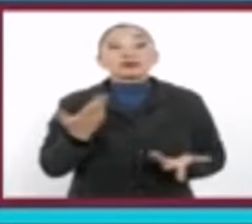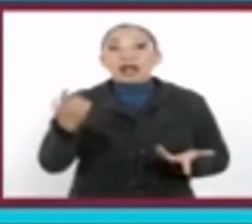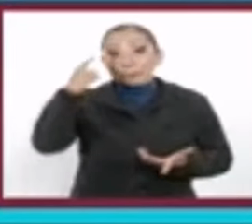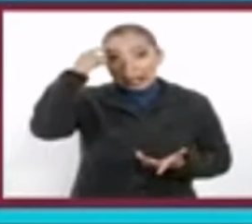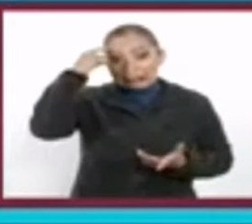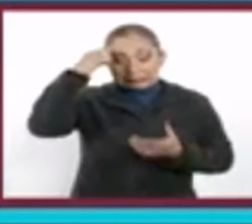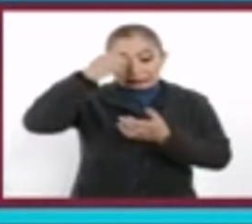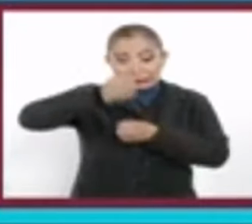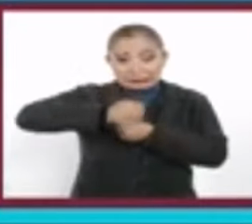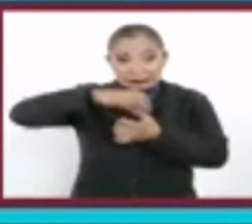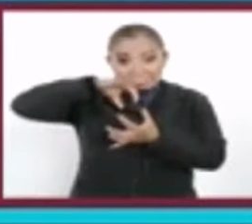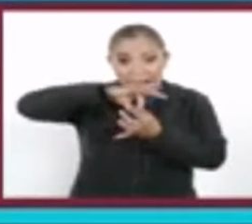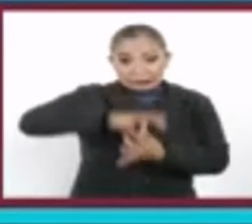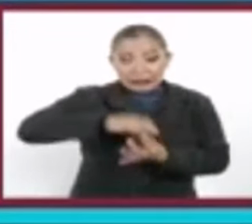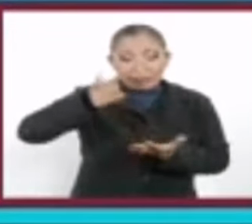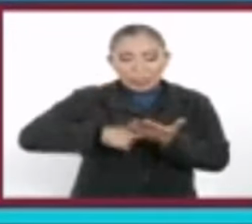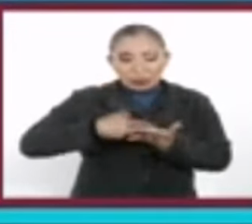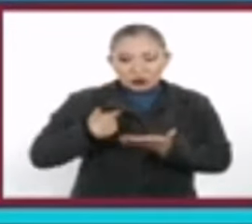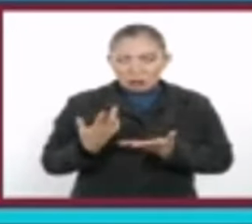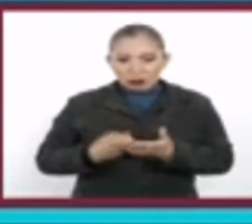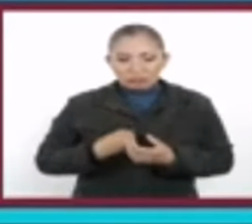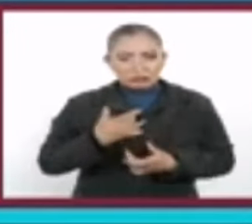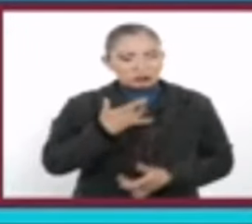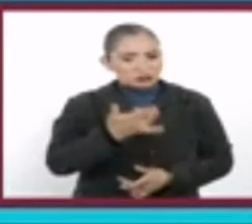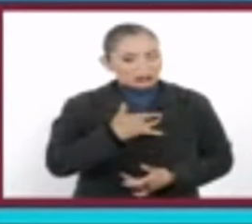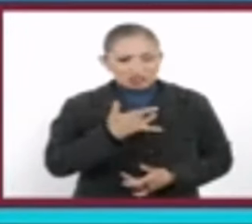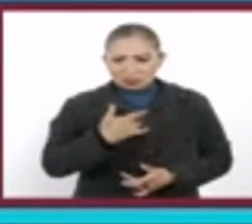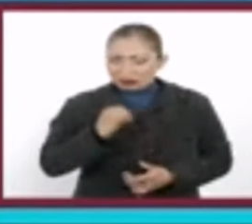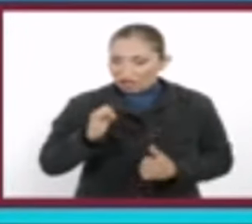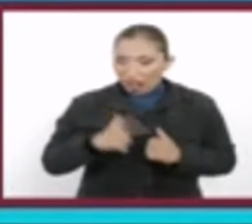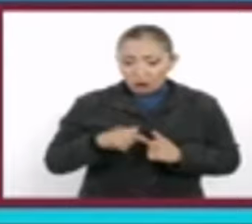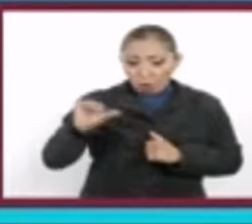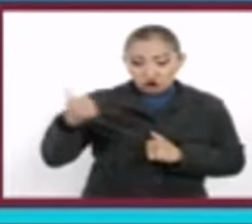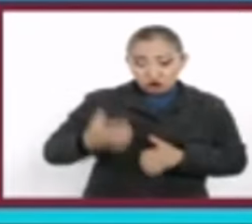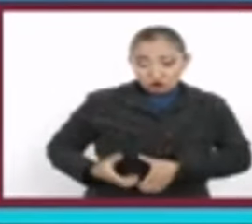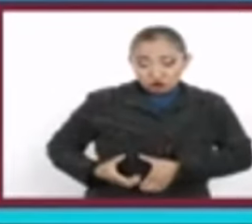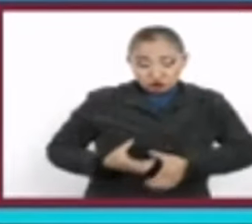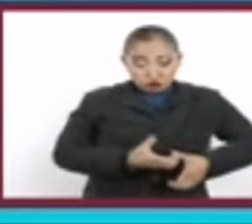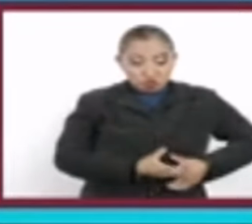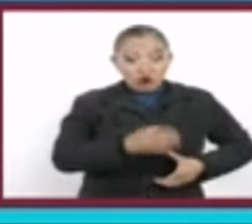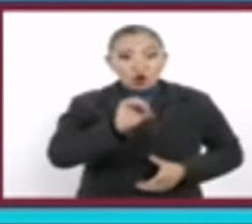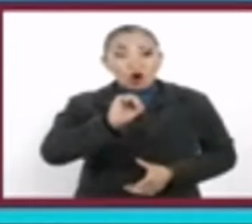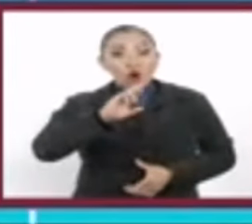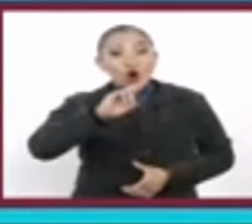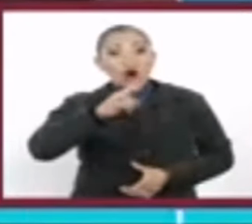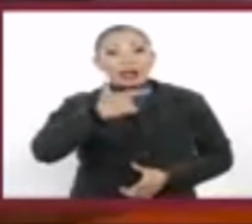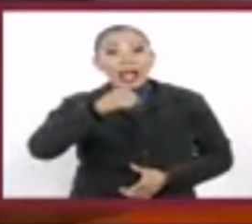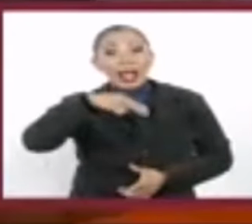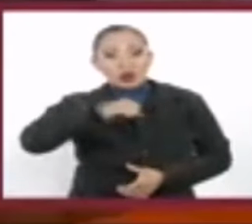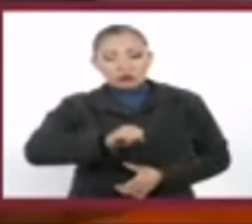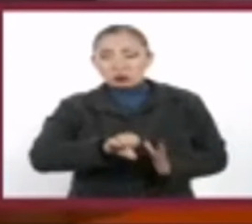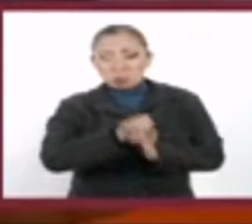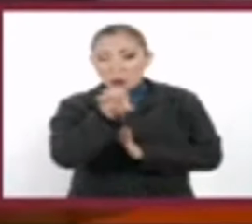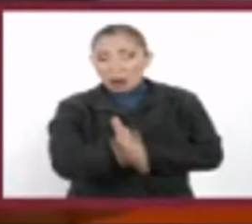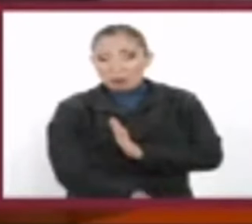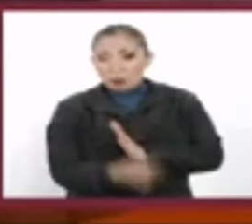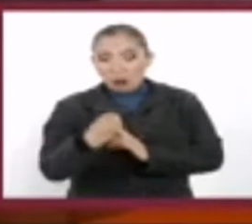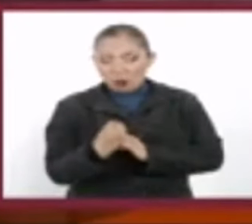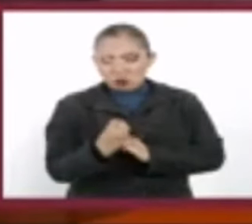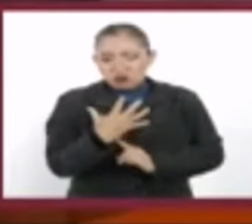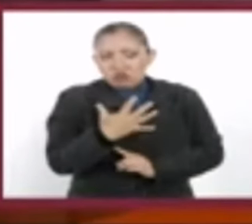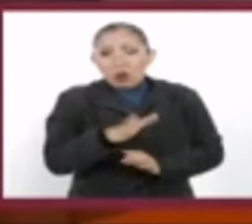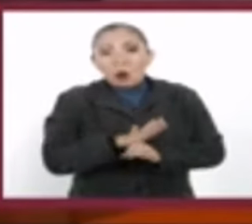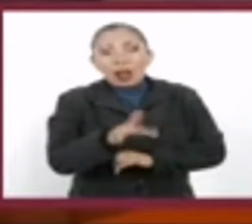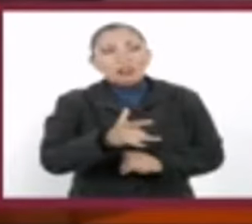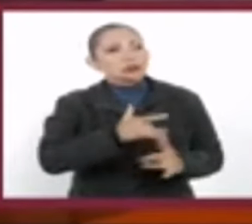sistema nervioso percibe estímulos internos que son recibidos por órganos que están al interior de nuestro cuerpo. Uno de estos